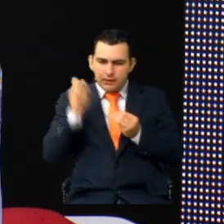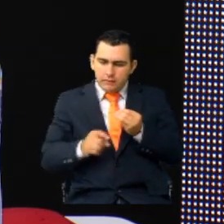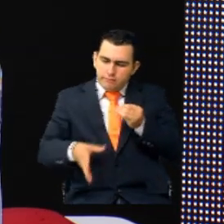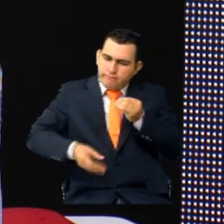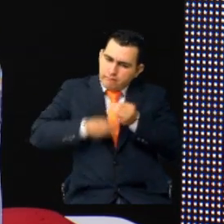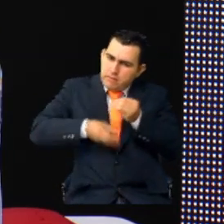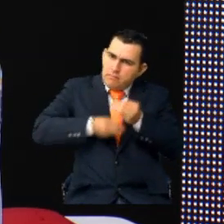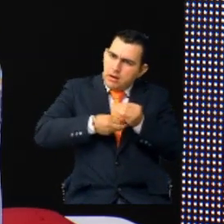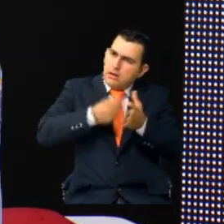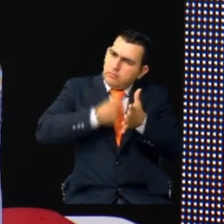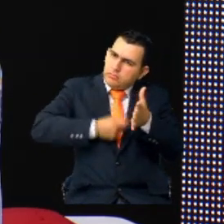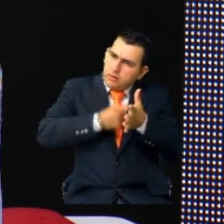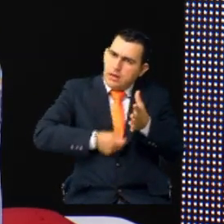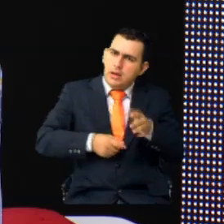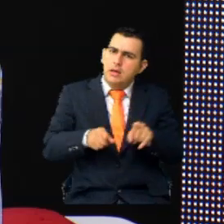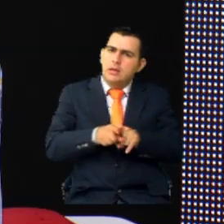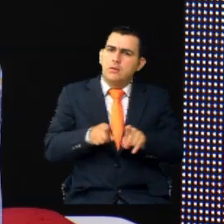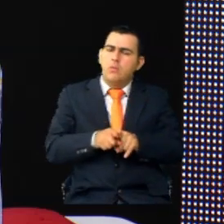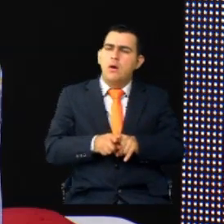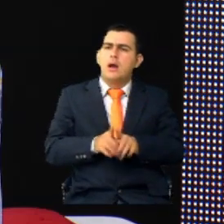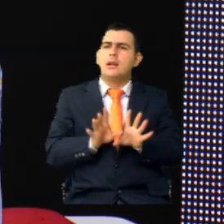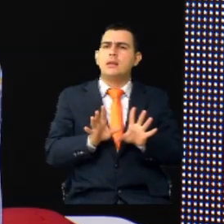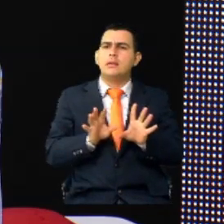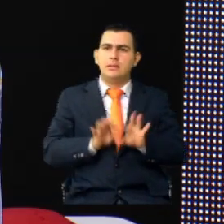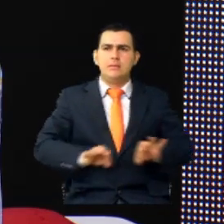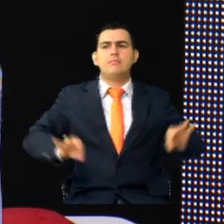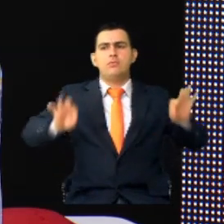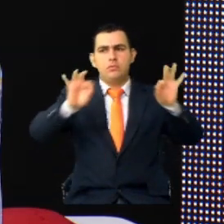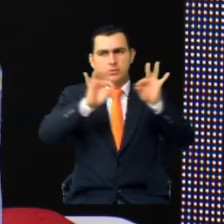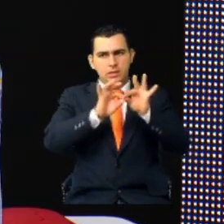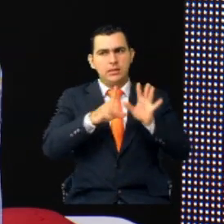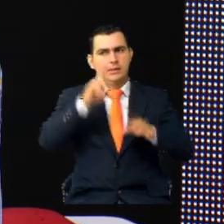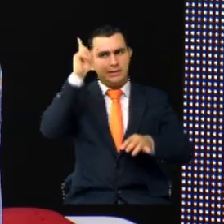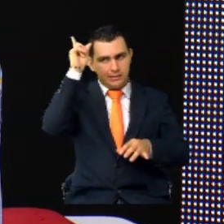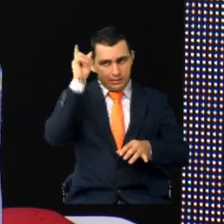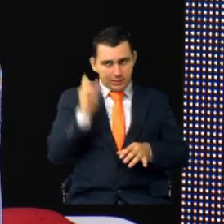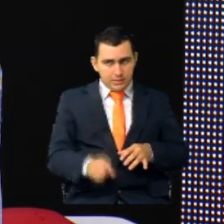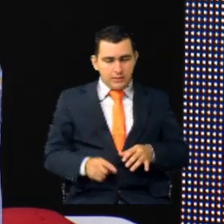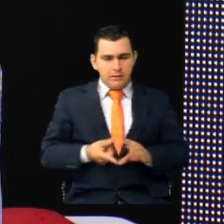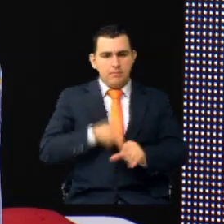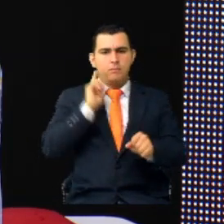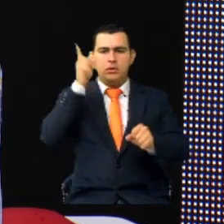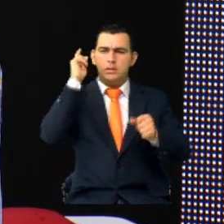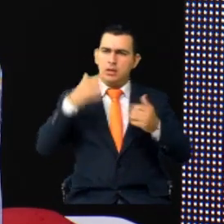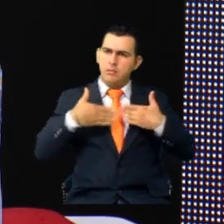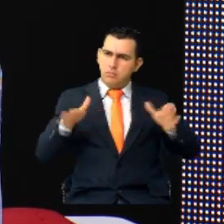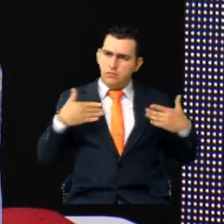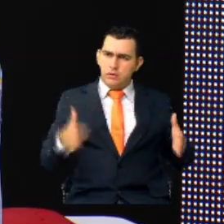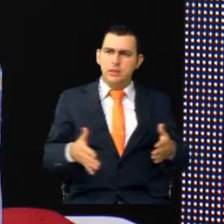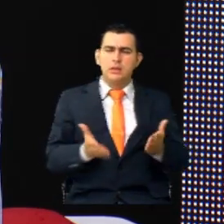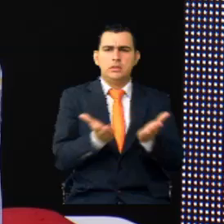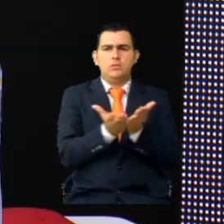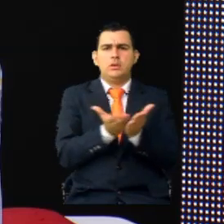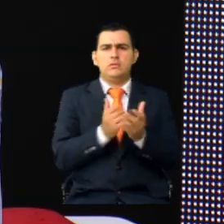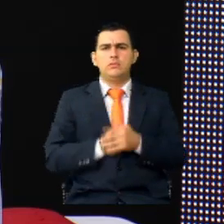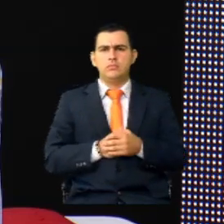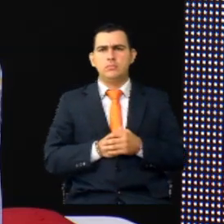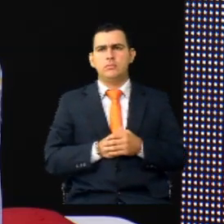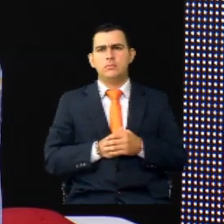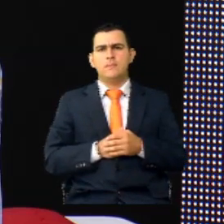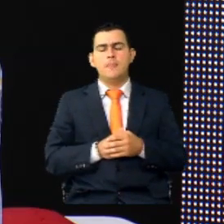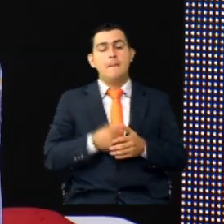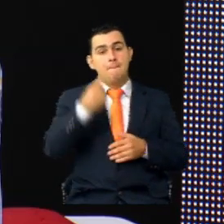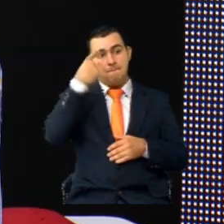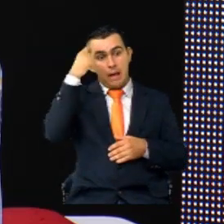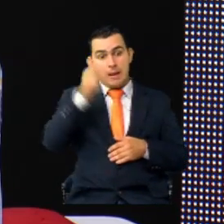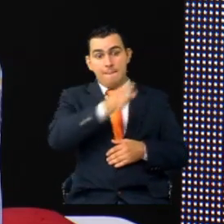mejore, que permita al final salir una gran política pública de educación para poderla aplicar, para que en el